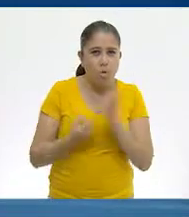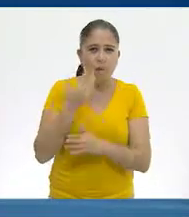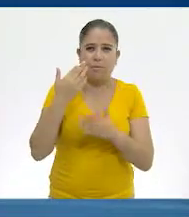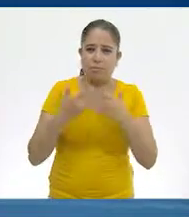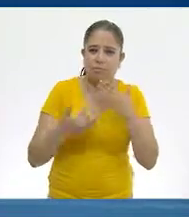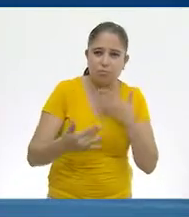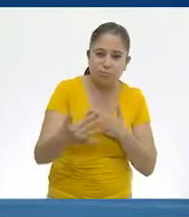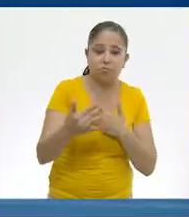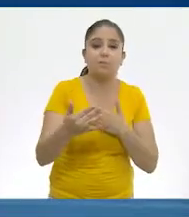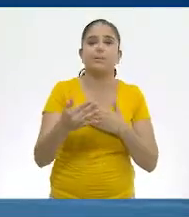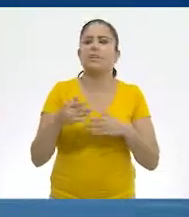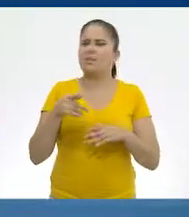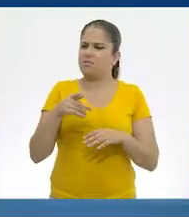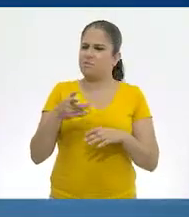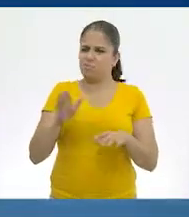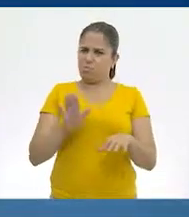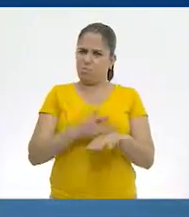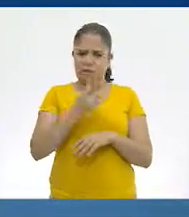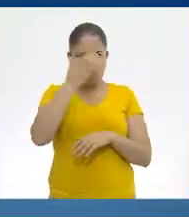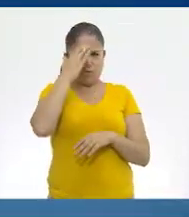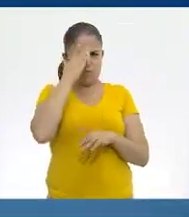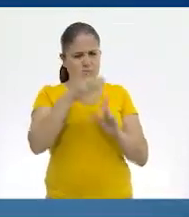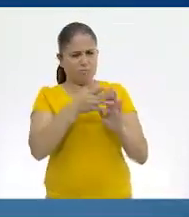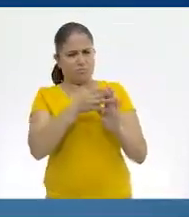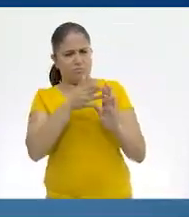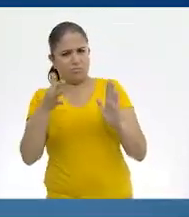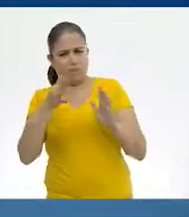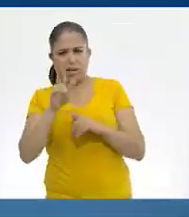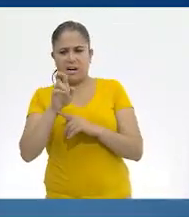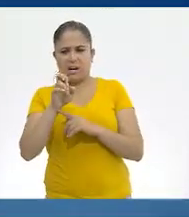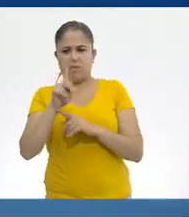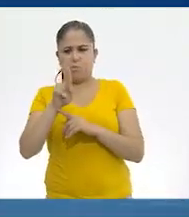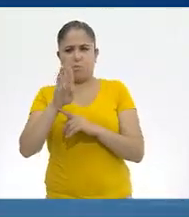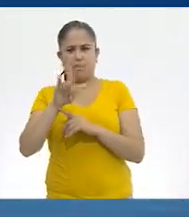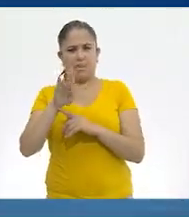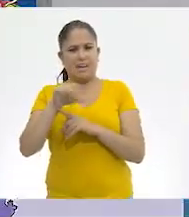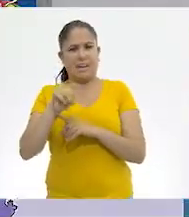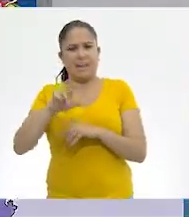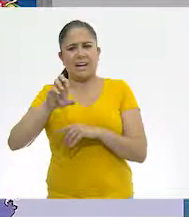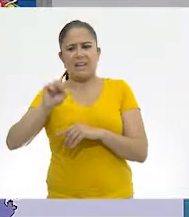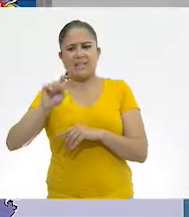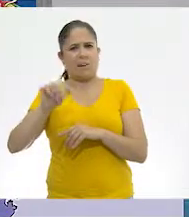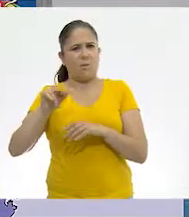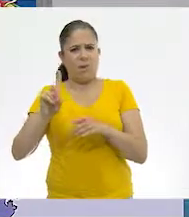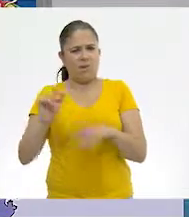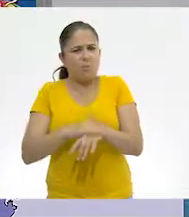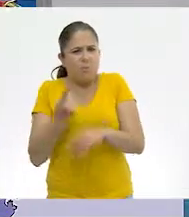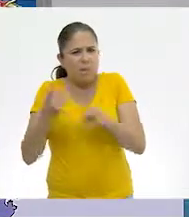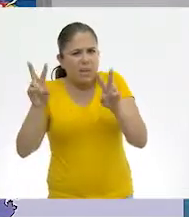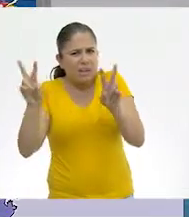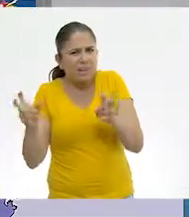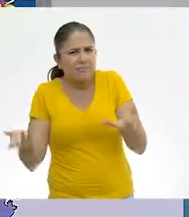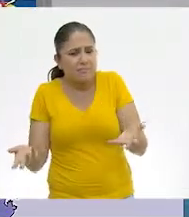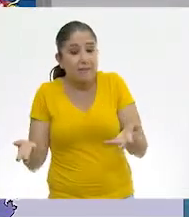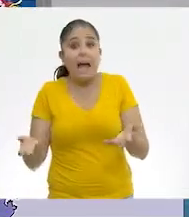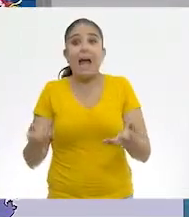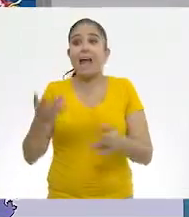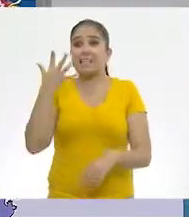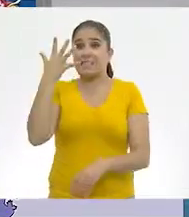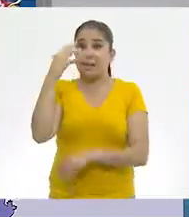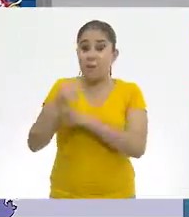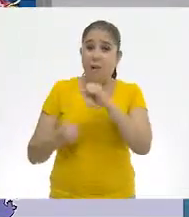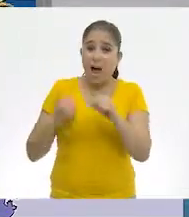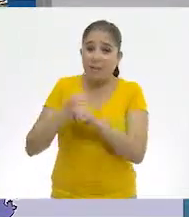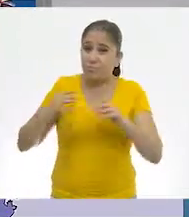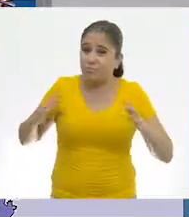qué eso se le conoce a este periodo como la República Restaurada? porque después de pasar 5 años de